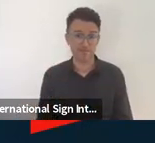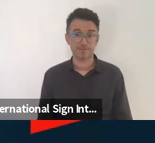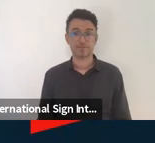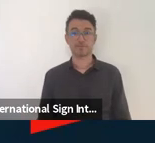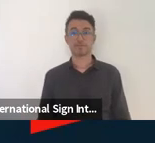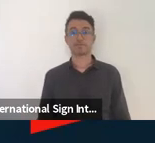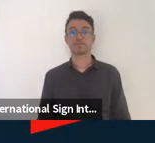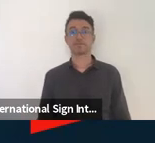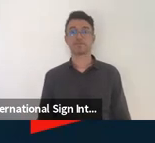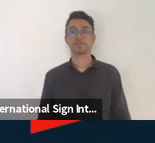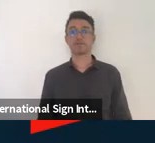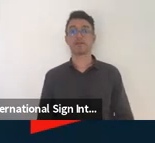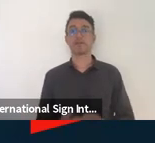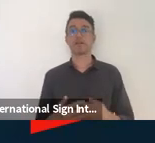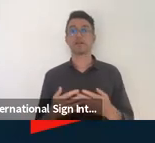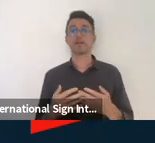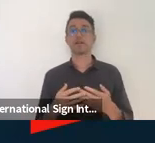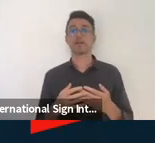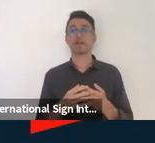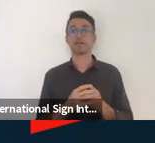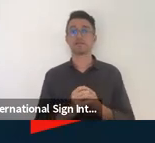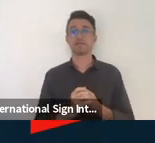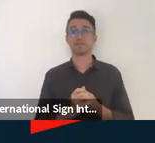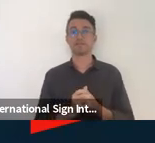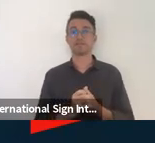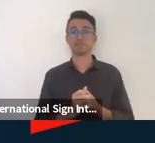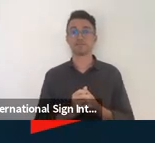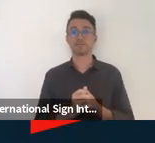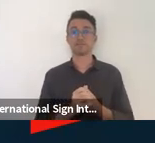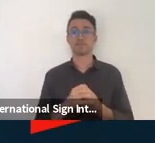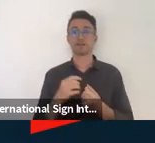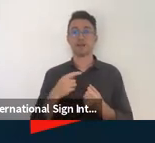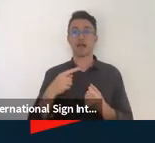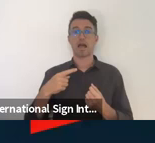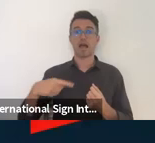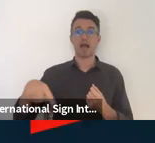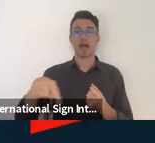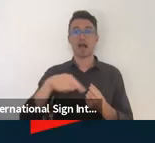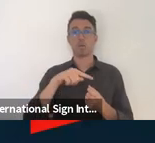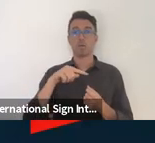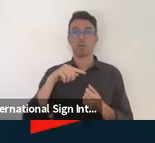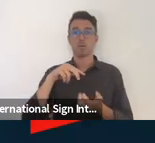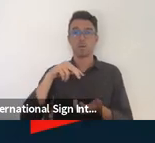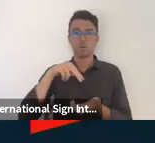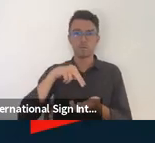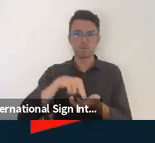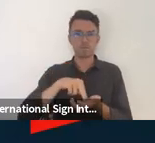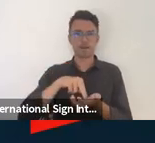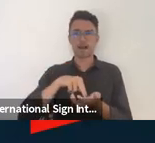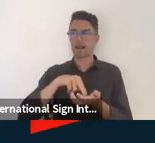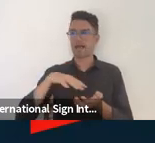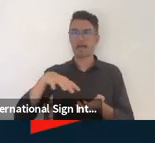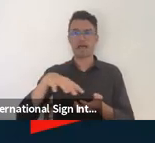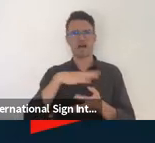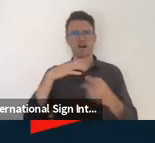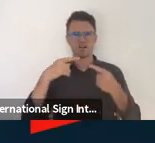también la otra cara de la moneda, que es una ciudad excluyente, socialmente hablando, pobre, y ya que